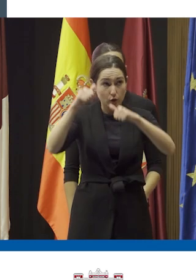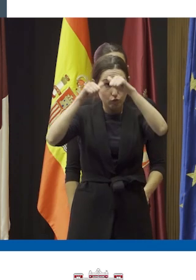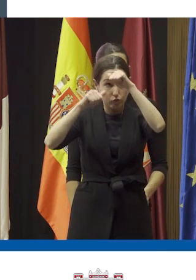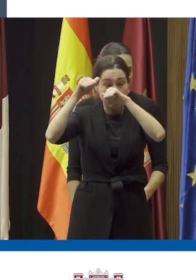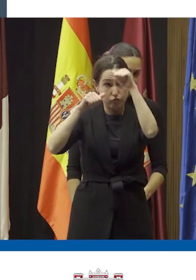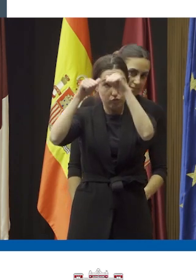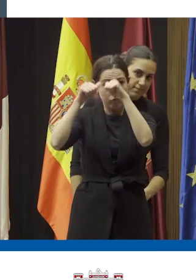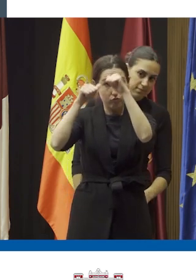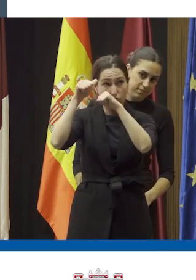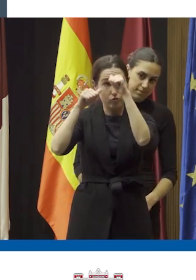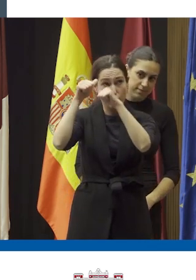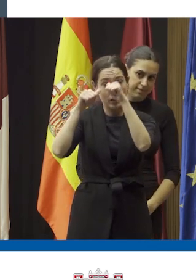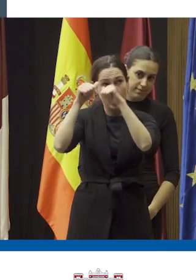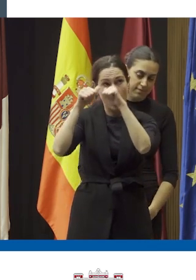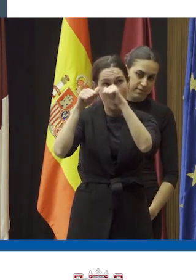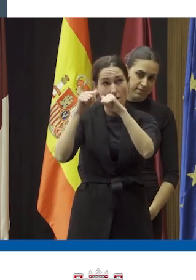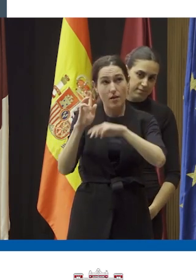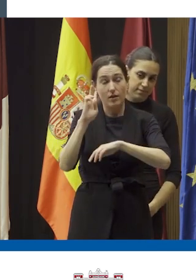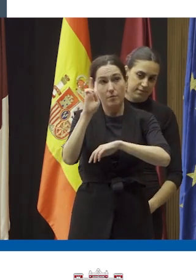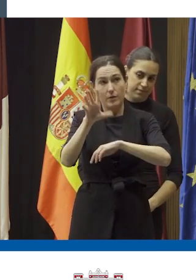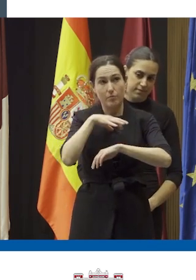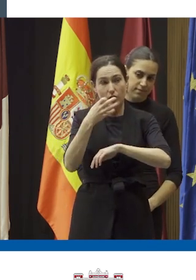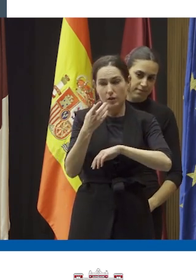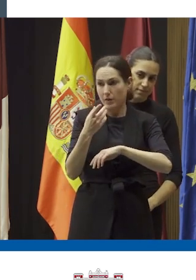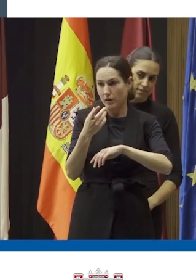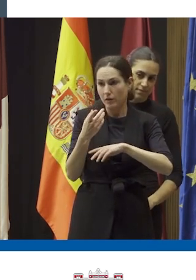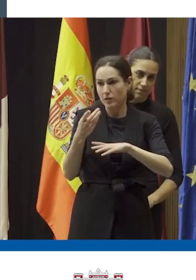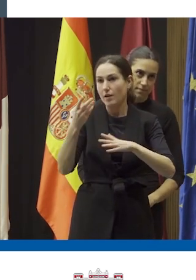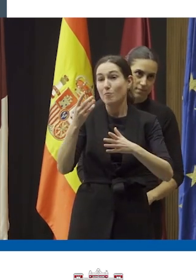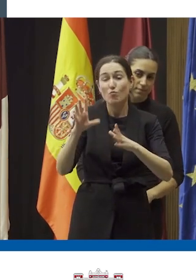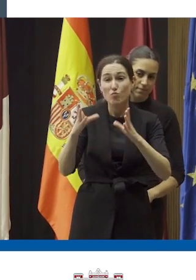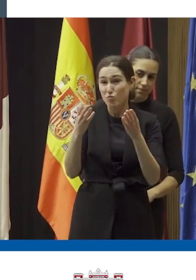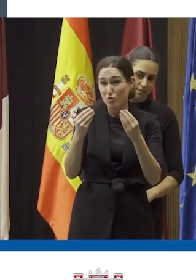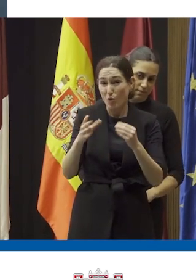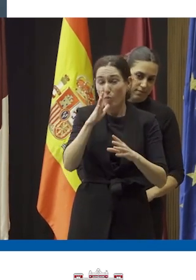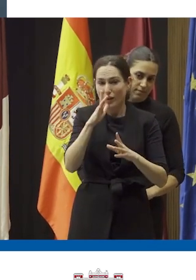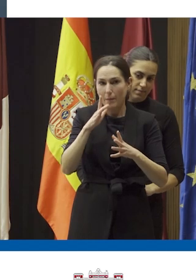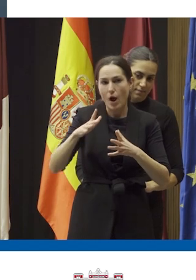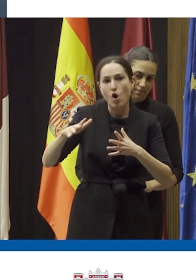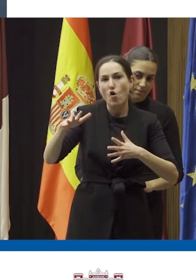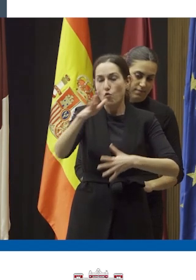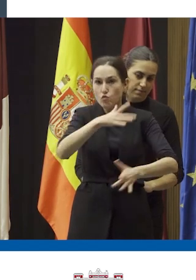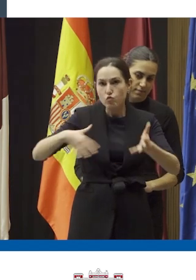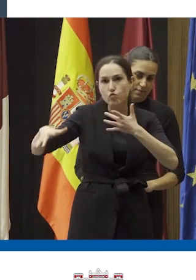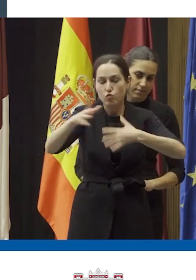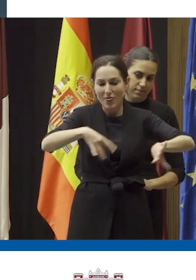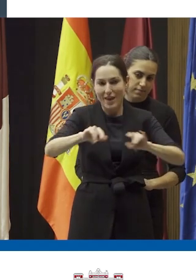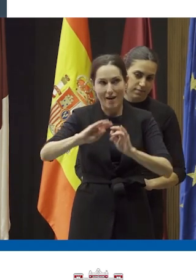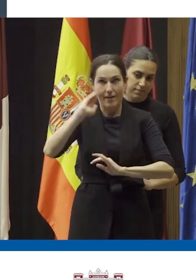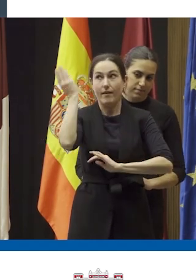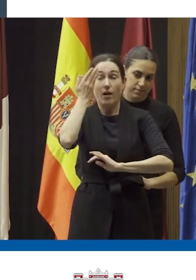patología ocular en Egipto, en el desierto, es muy frecuente por las tormentas de arena que lesionan permanentemente los